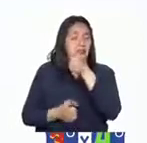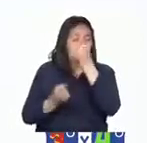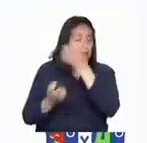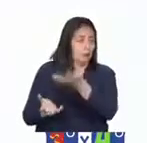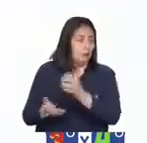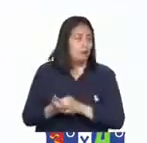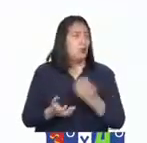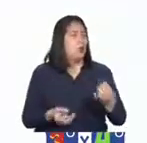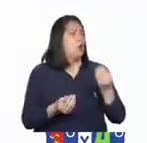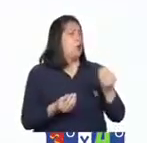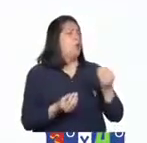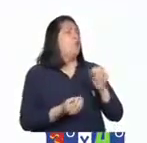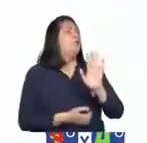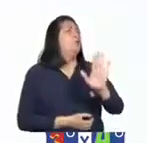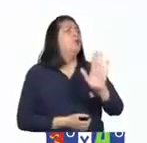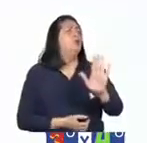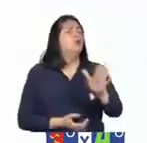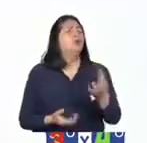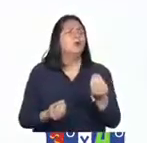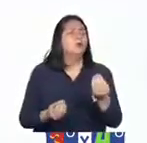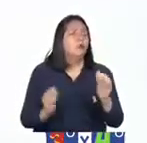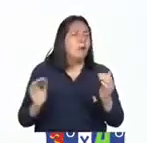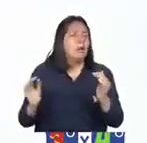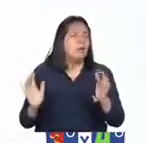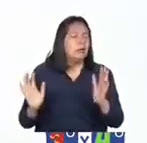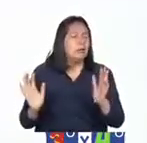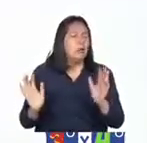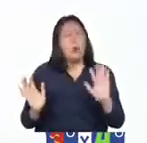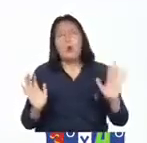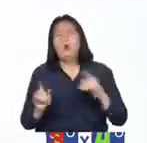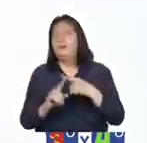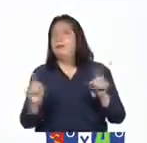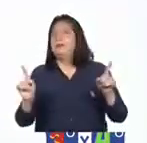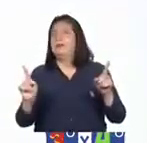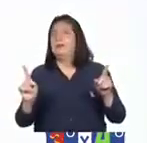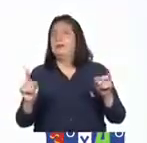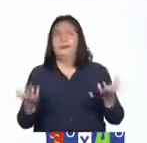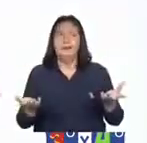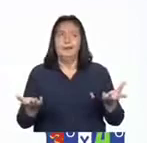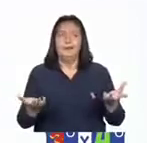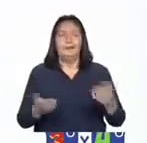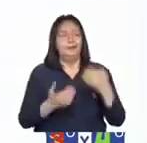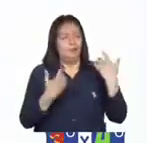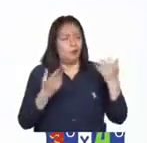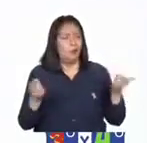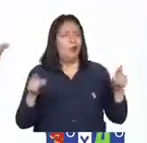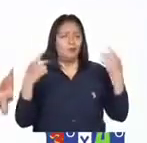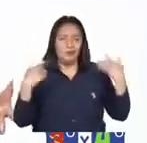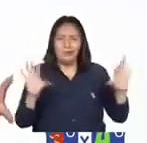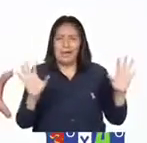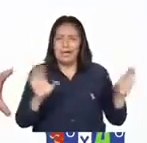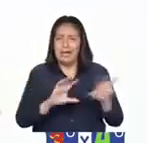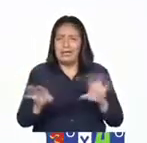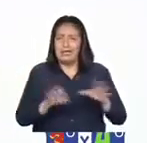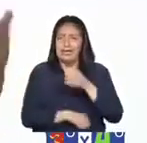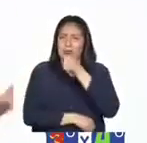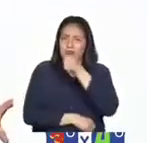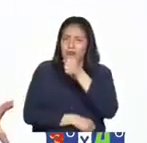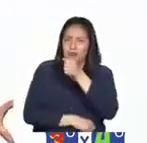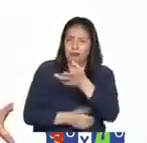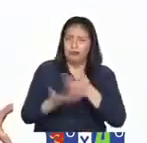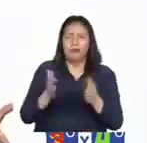reportaje? ¿Cómo han hecho el suyo? ¿Se parece en algo o es totalmente distinto? Una vez que tengan realizado su